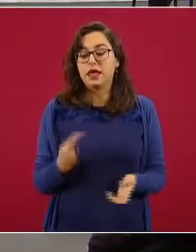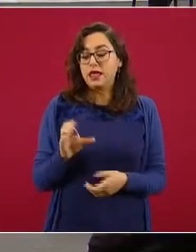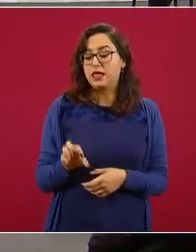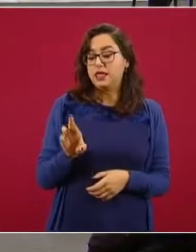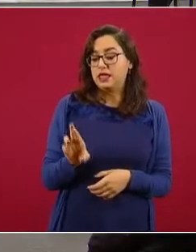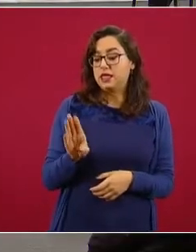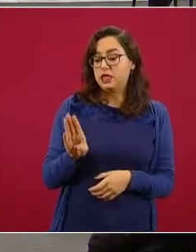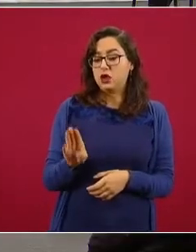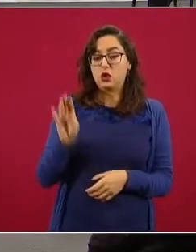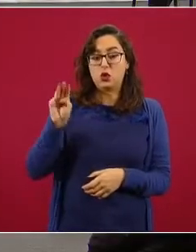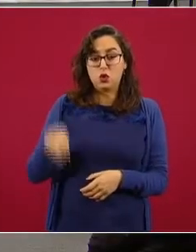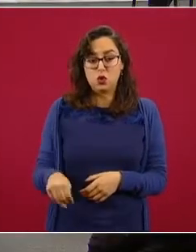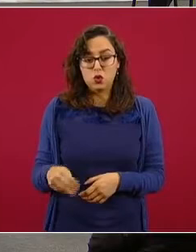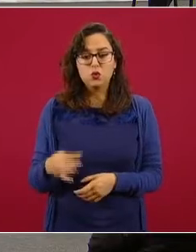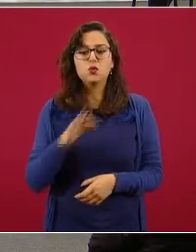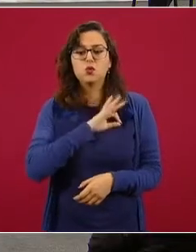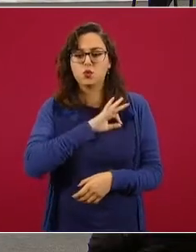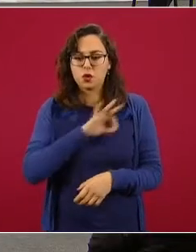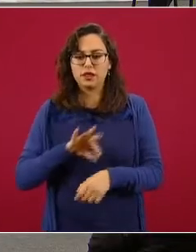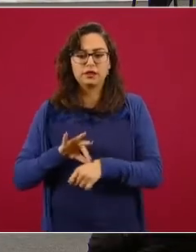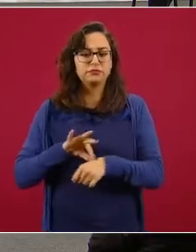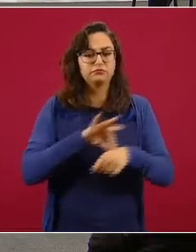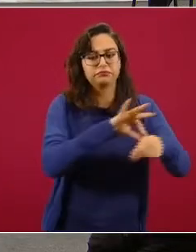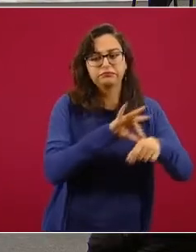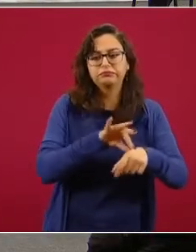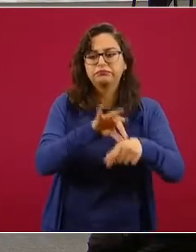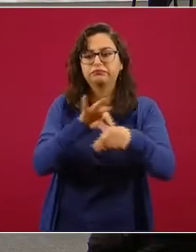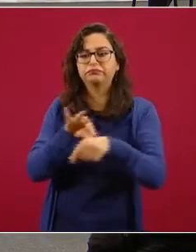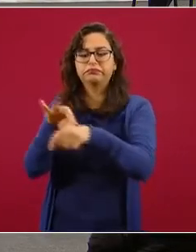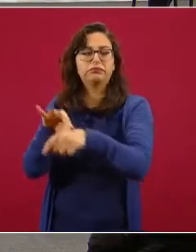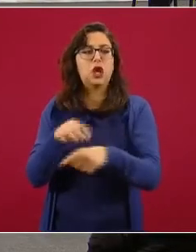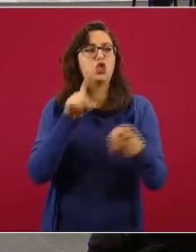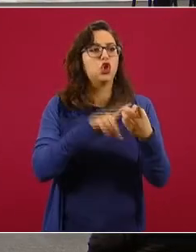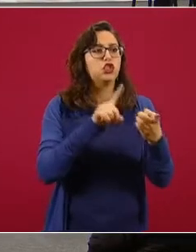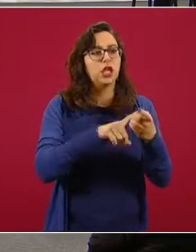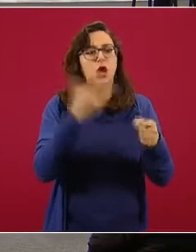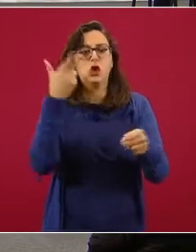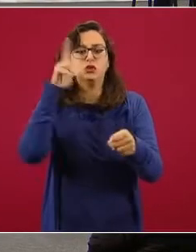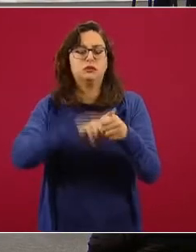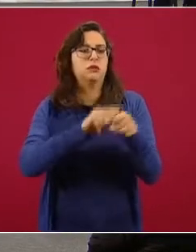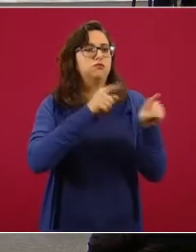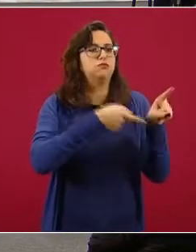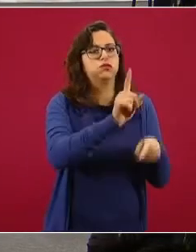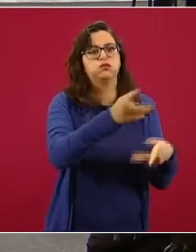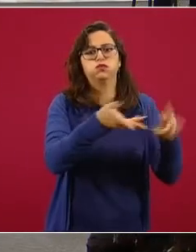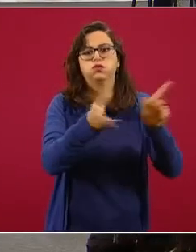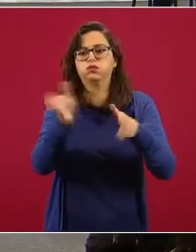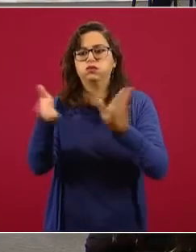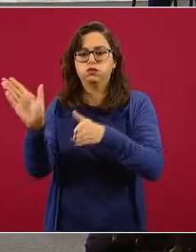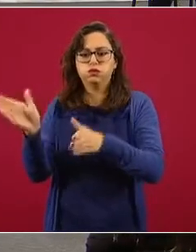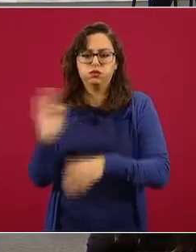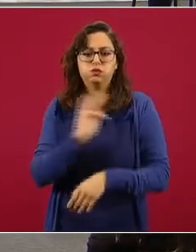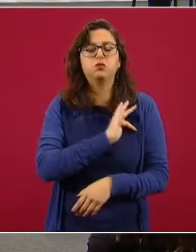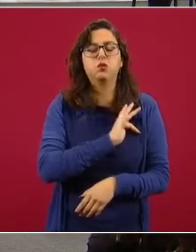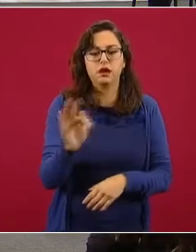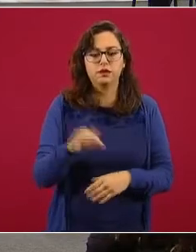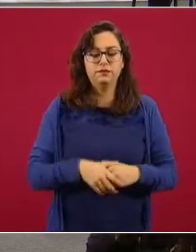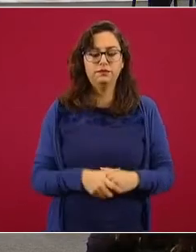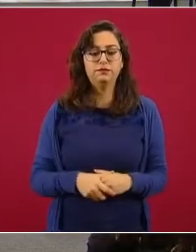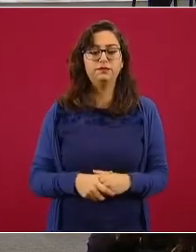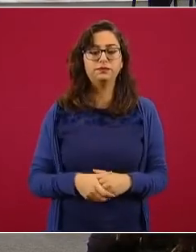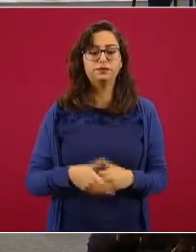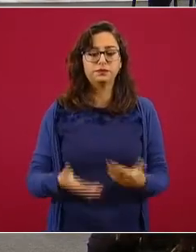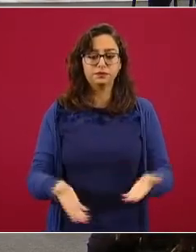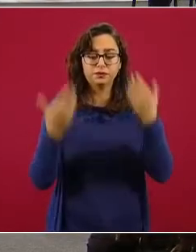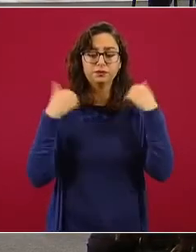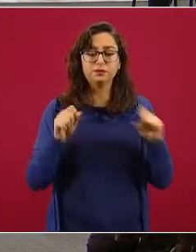Regulador de Urgencias Médicas, se canalizan a las personas en los sitios donde hay disponibilidad. La última diapositiva, lo que quiero mostrar es